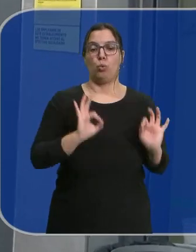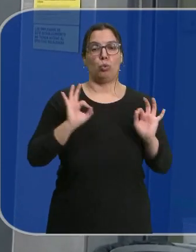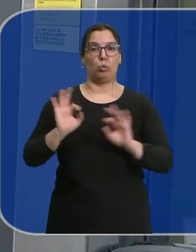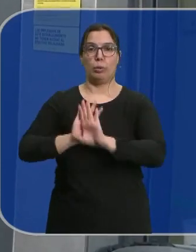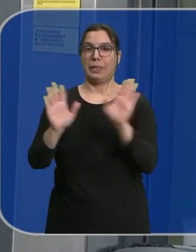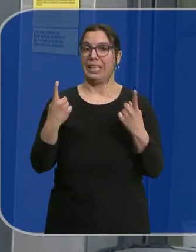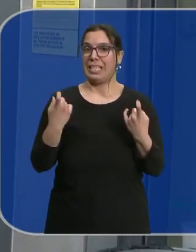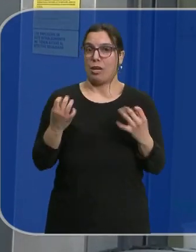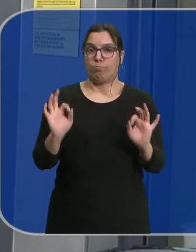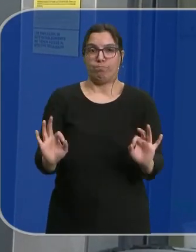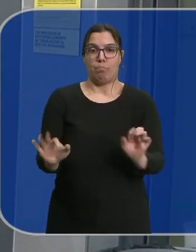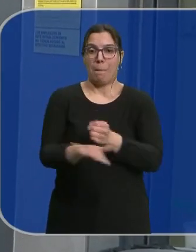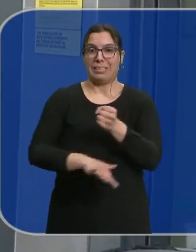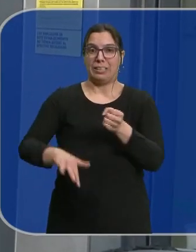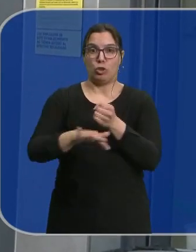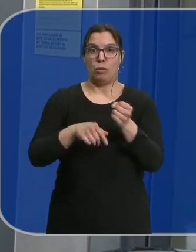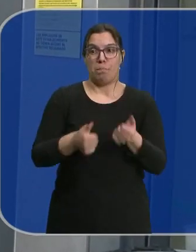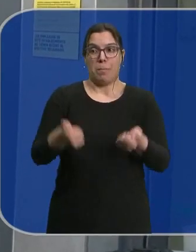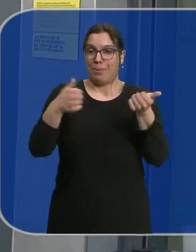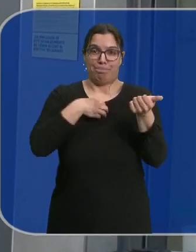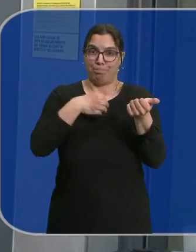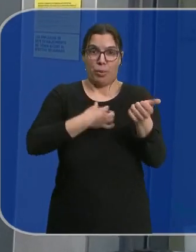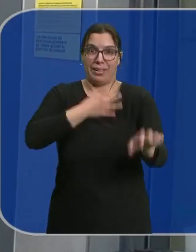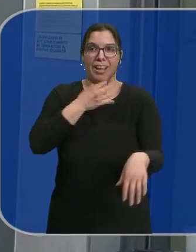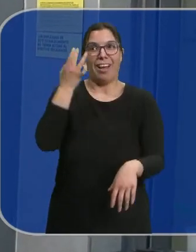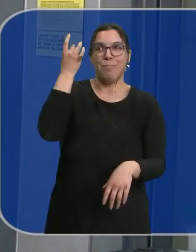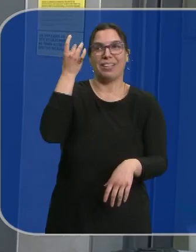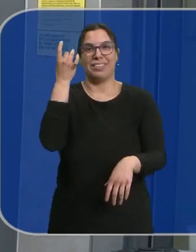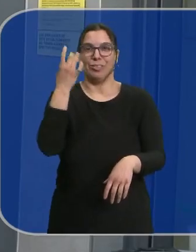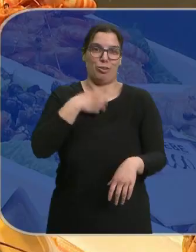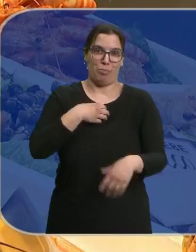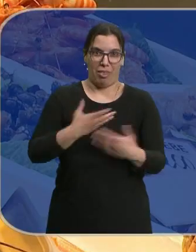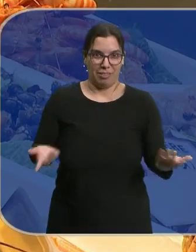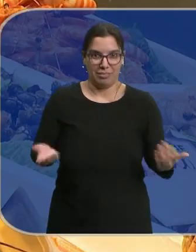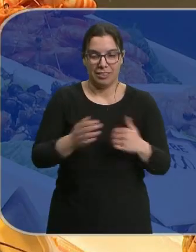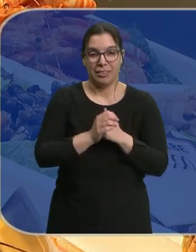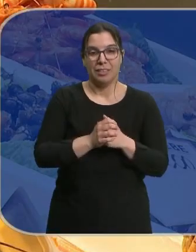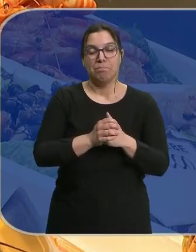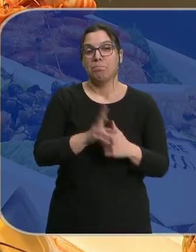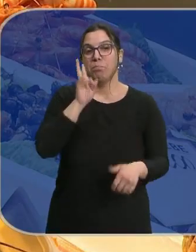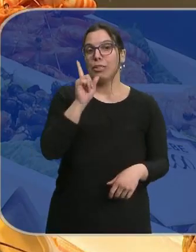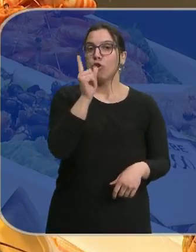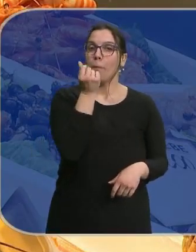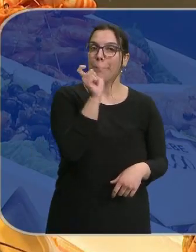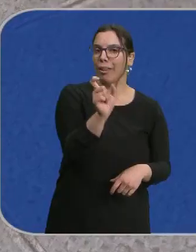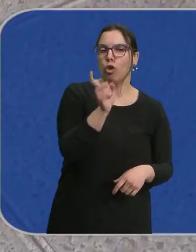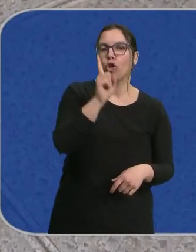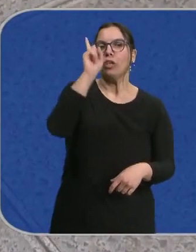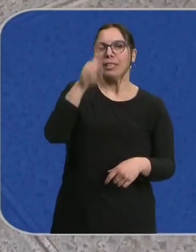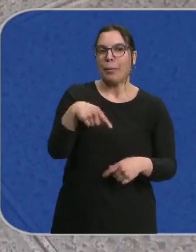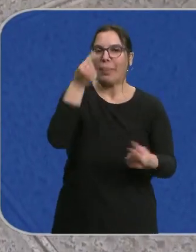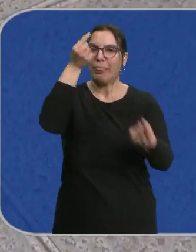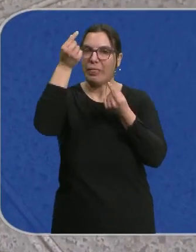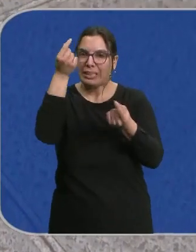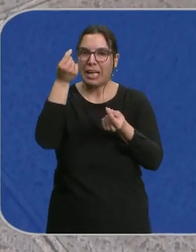lo necesario, porque otra cosa ya no te da para caprichitos, como se suele decir. Pero no solo nos fijamos en el precio, sino también en